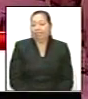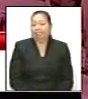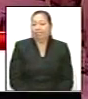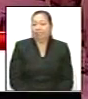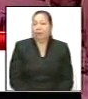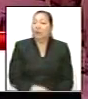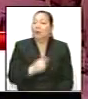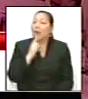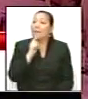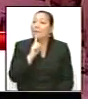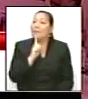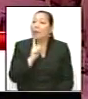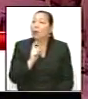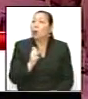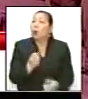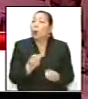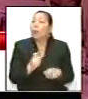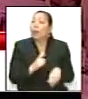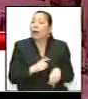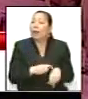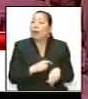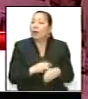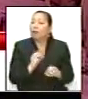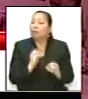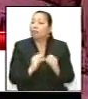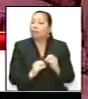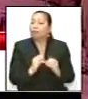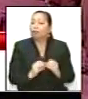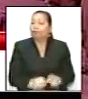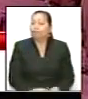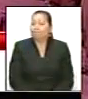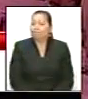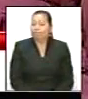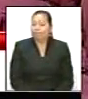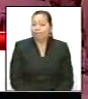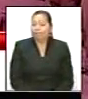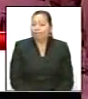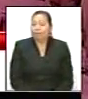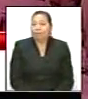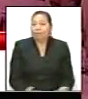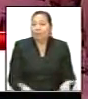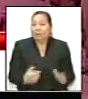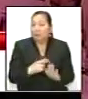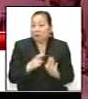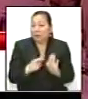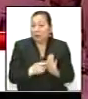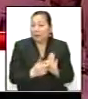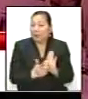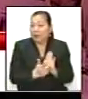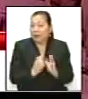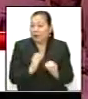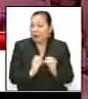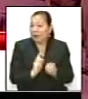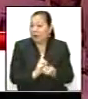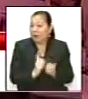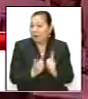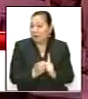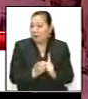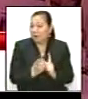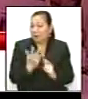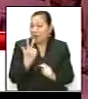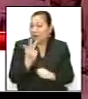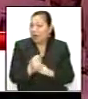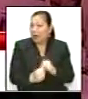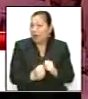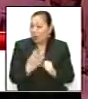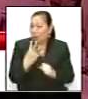Una pregunta inicial es, ¿cuánto tiempo va a durar la reconstrucción? Porque el proyecto de ley de reconstrucción con cambios está para 3 años